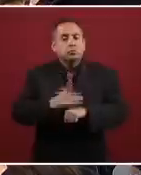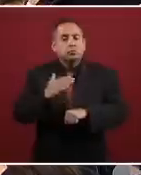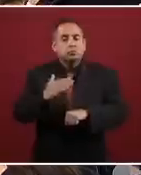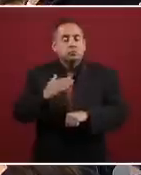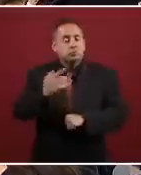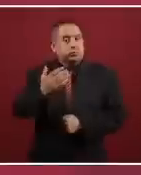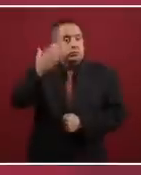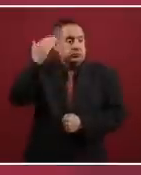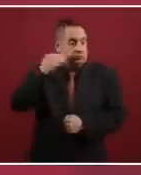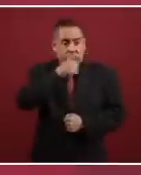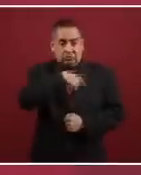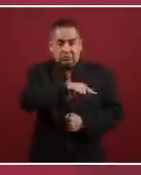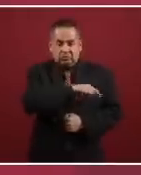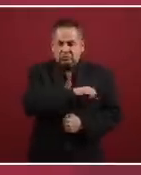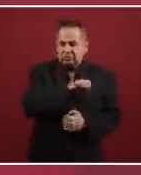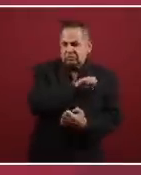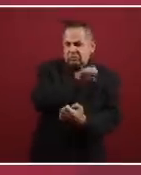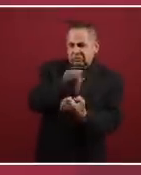para saquear,